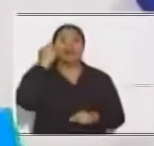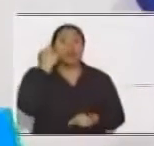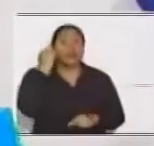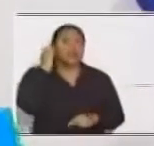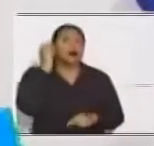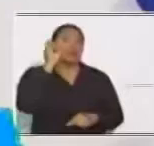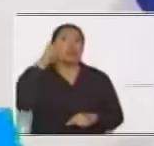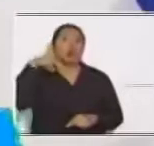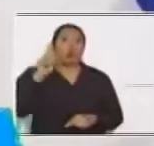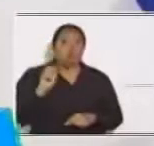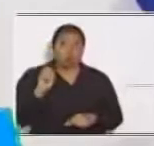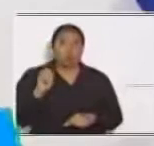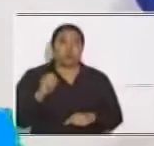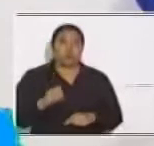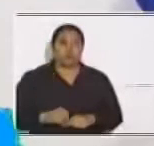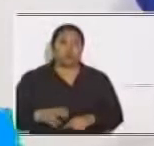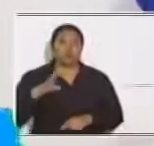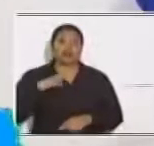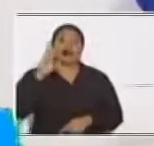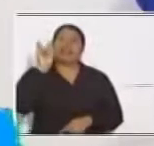ángulos internos.